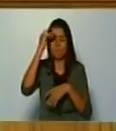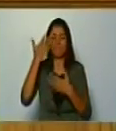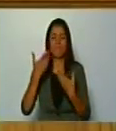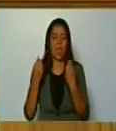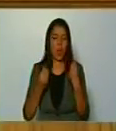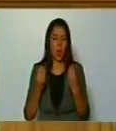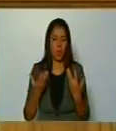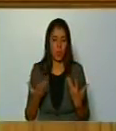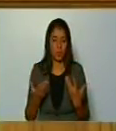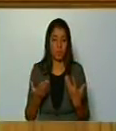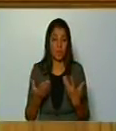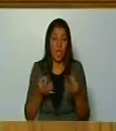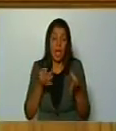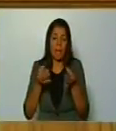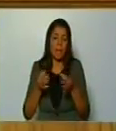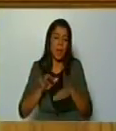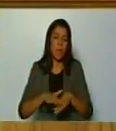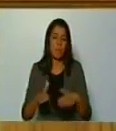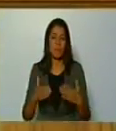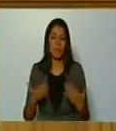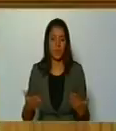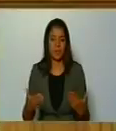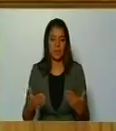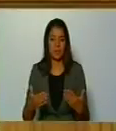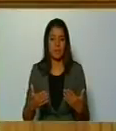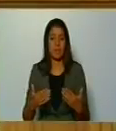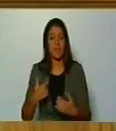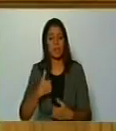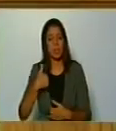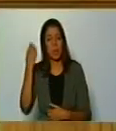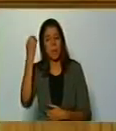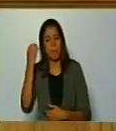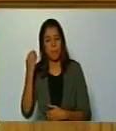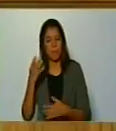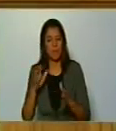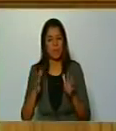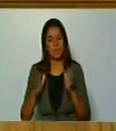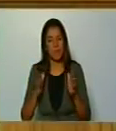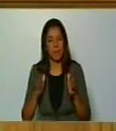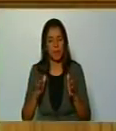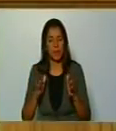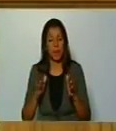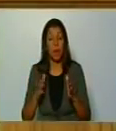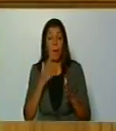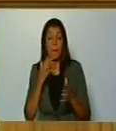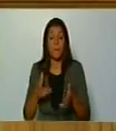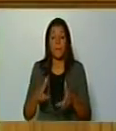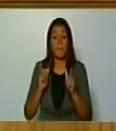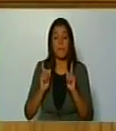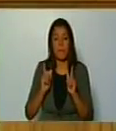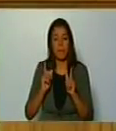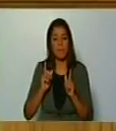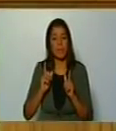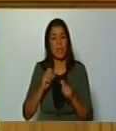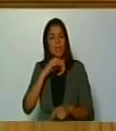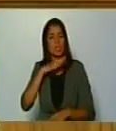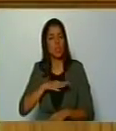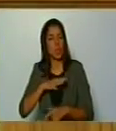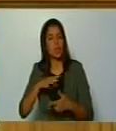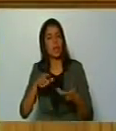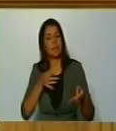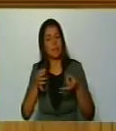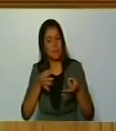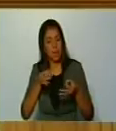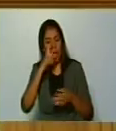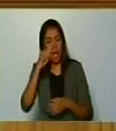muy breve preámbulo porque yo calculo, si me permiten, voy a tratar de hablar desde la memoria, entre los